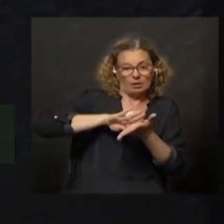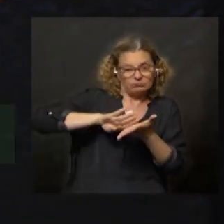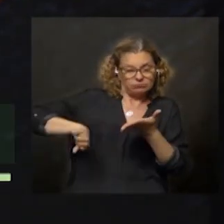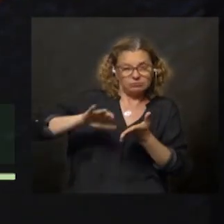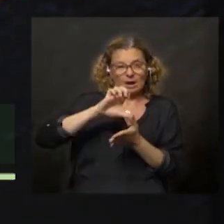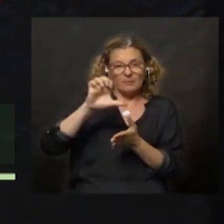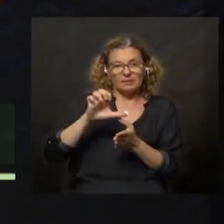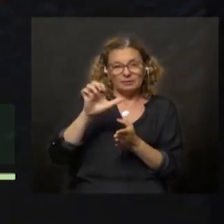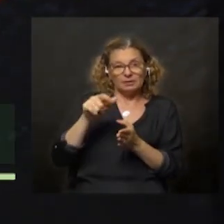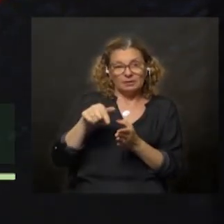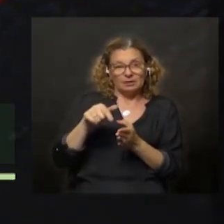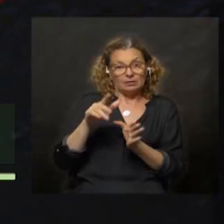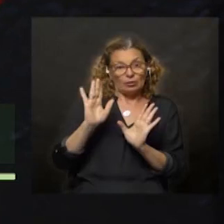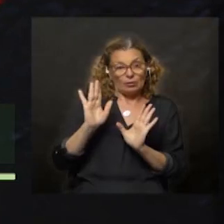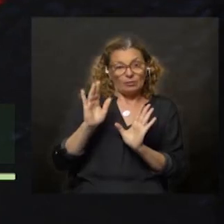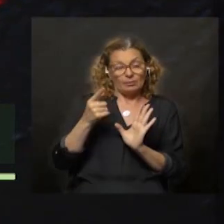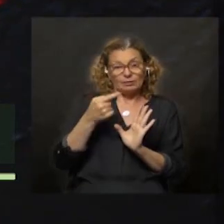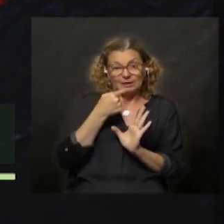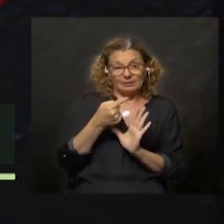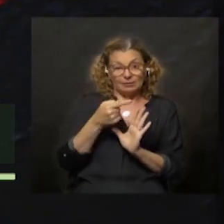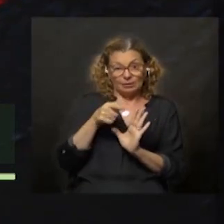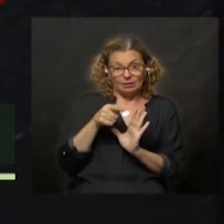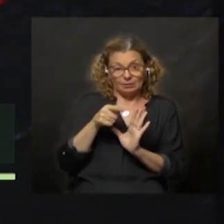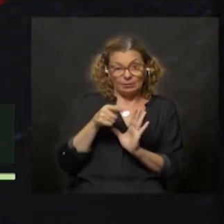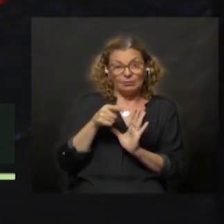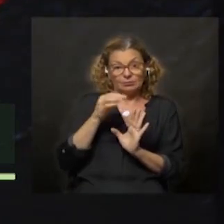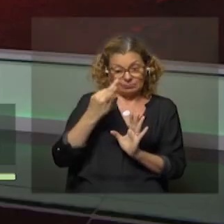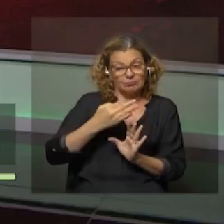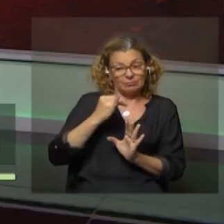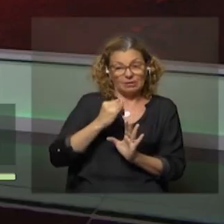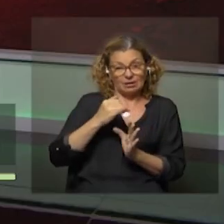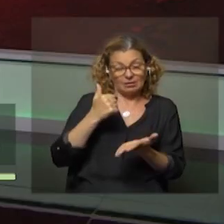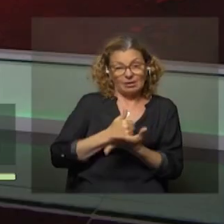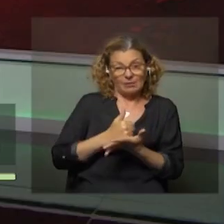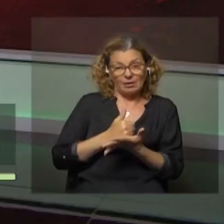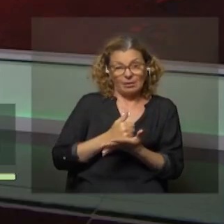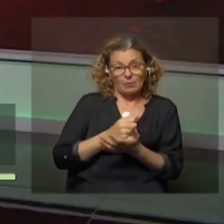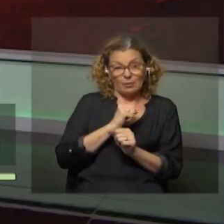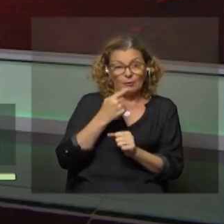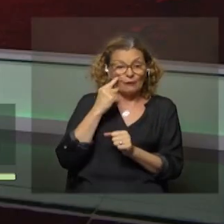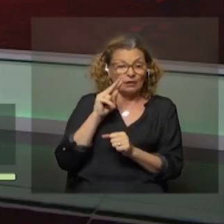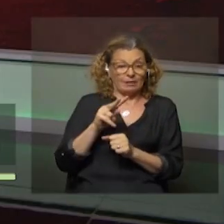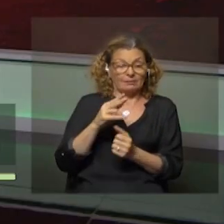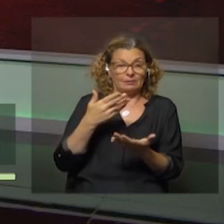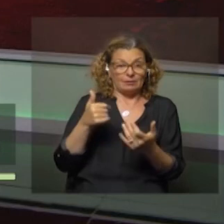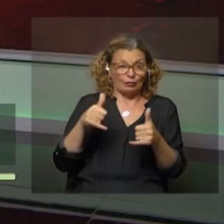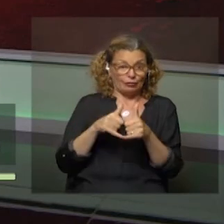verticales de esta operación lo que está diciendo es que esto efectivamente sucedió como lo podemos constatar en realidad en los chats que hubo